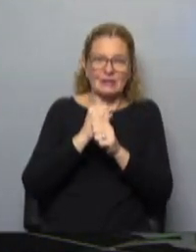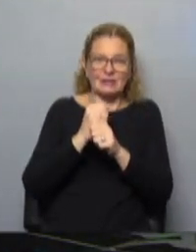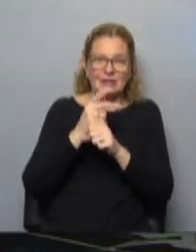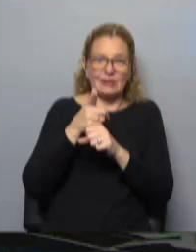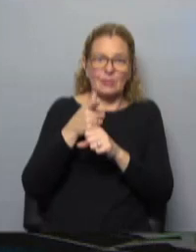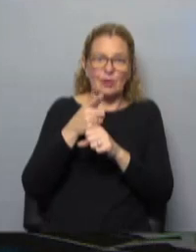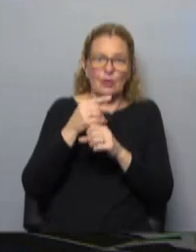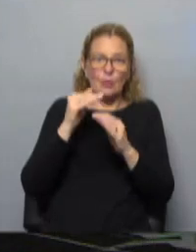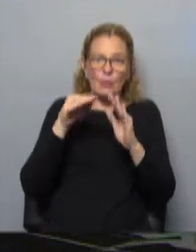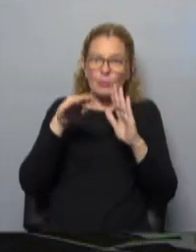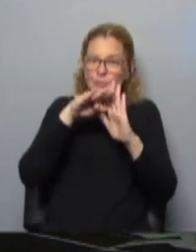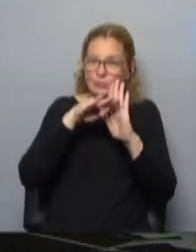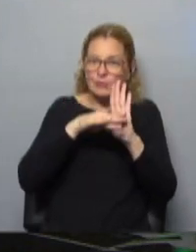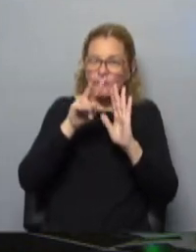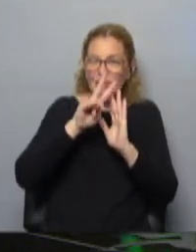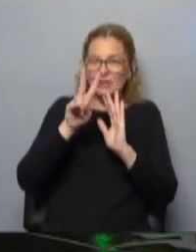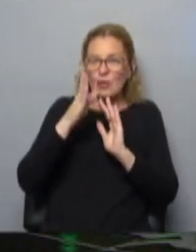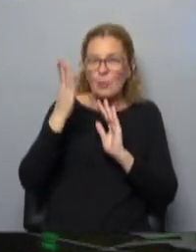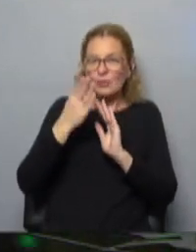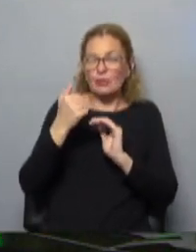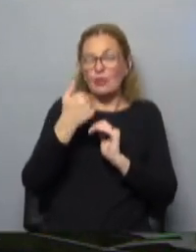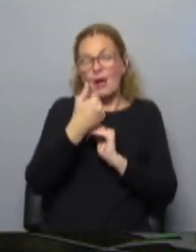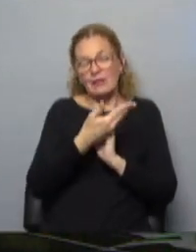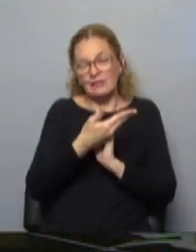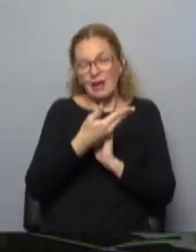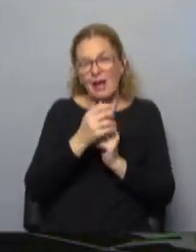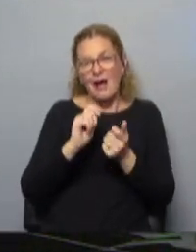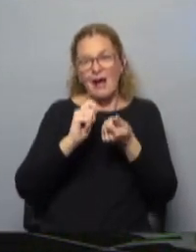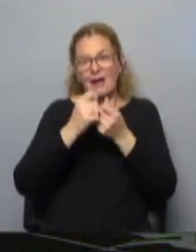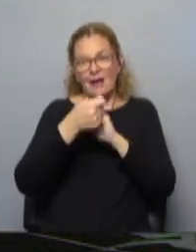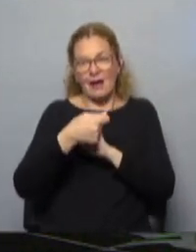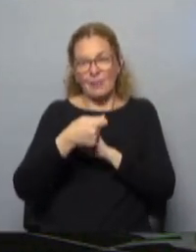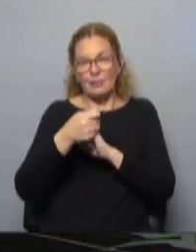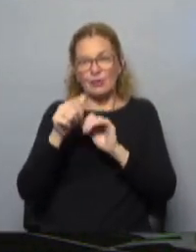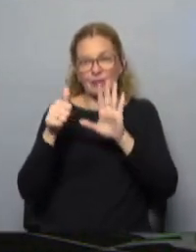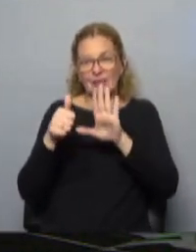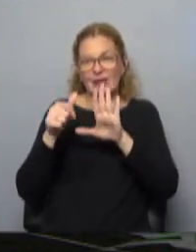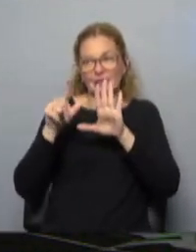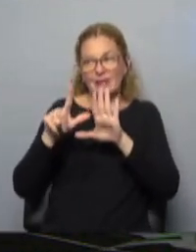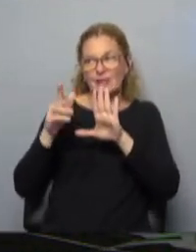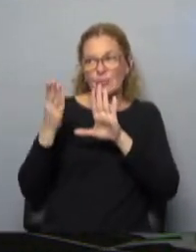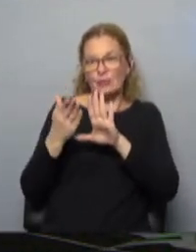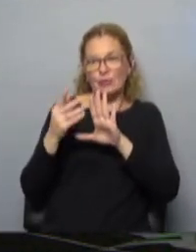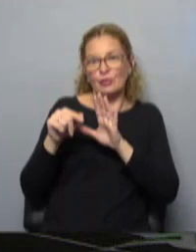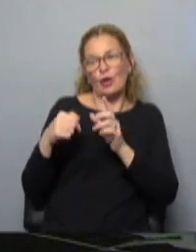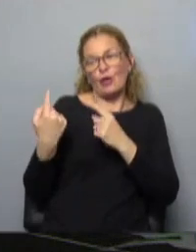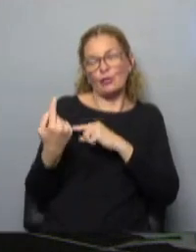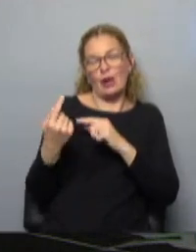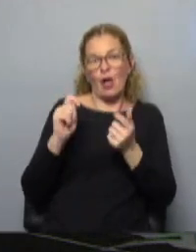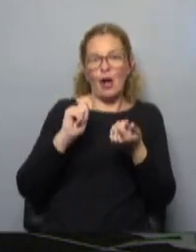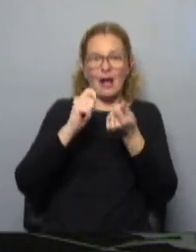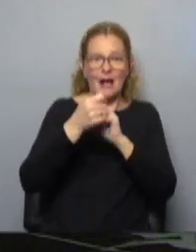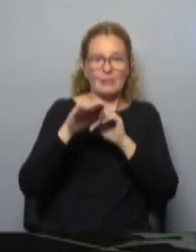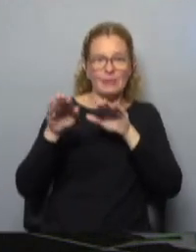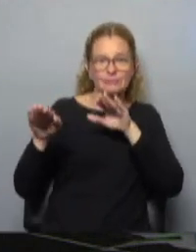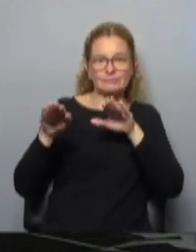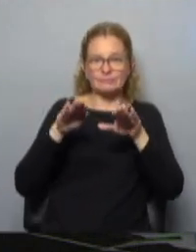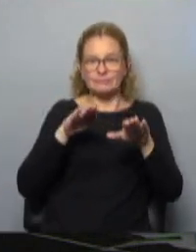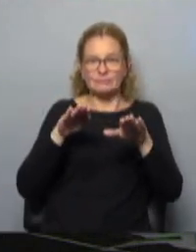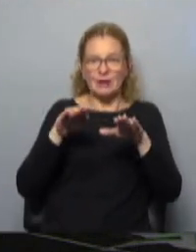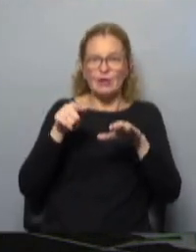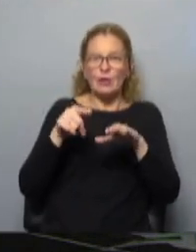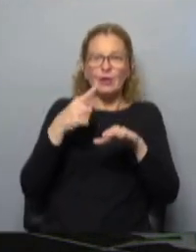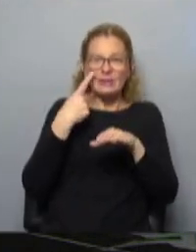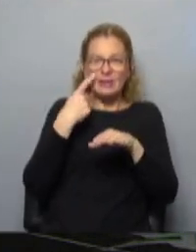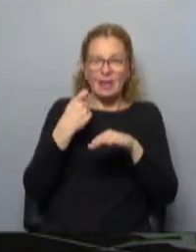registros del entorno de 22% de aquel lado registros del entorno del 6 o 7 por ciento de otro lado y lo que nos muestra el consumo es justamente